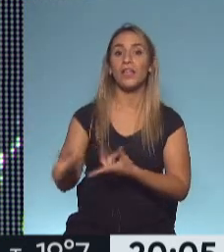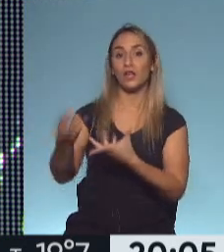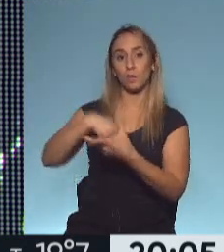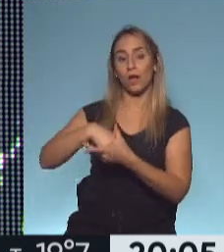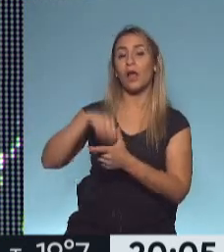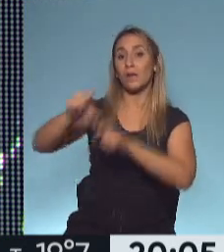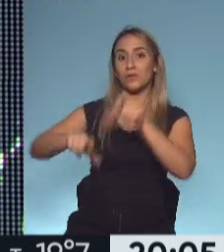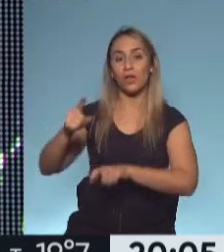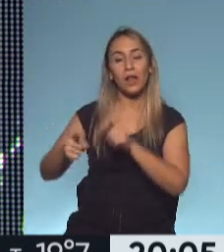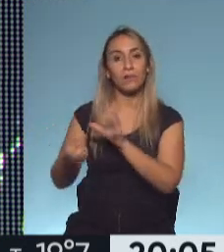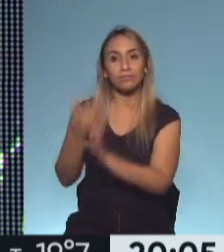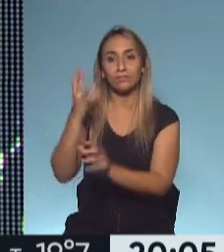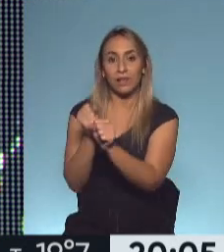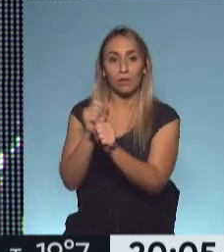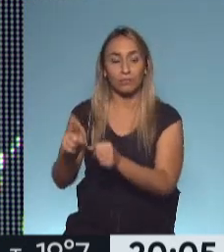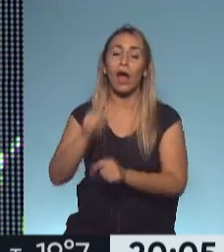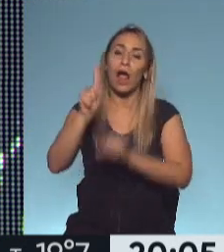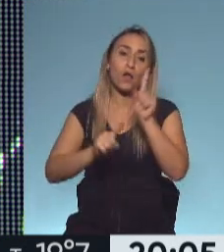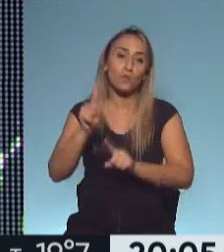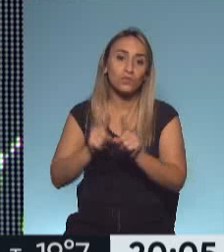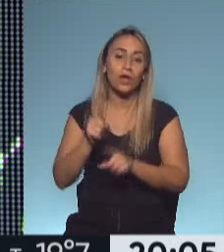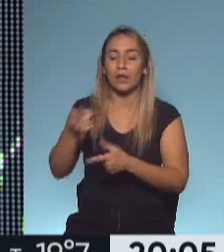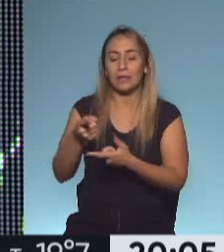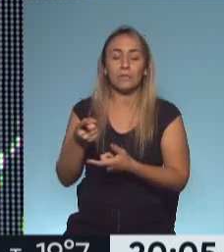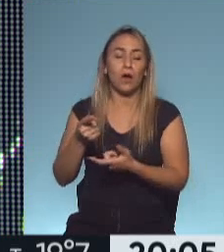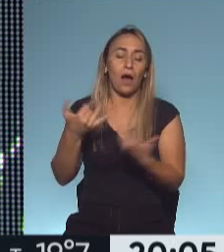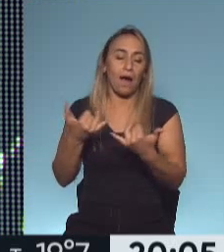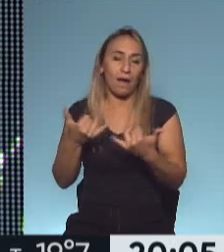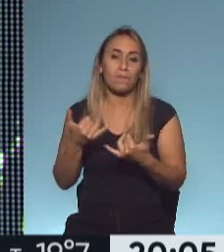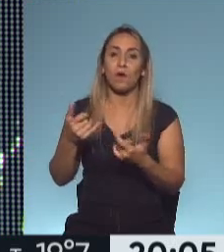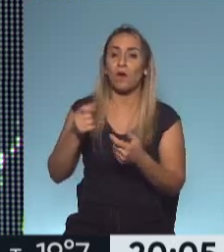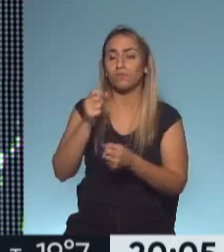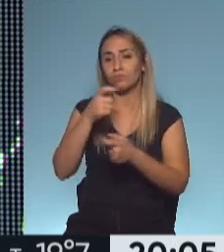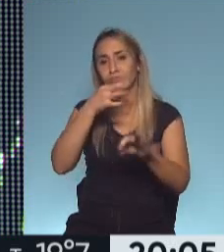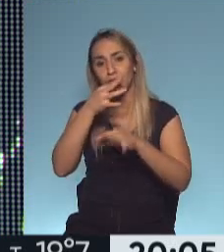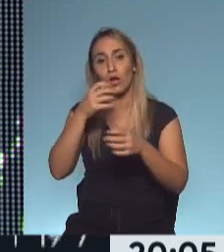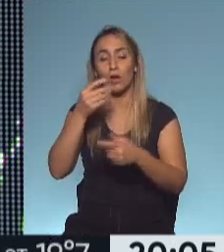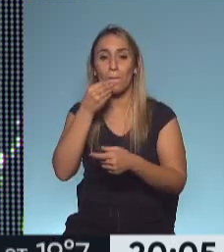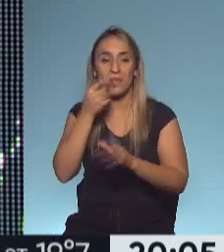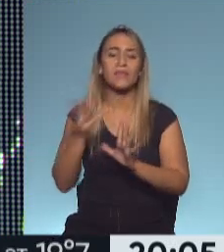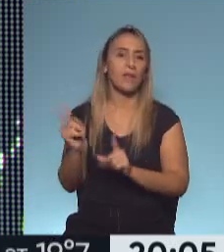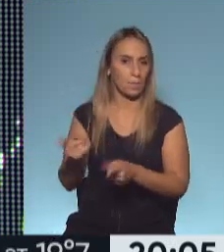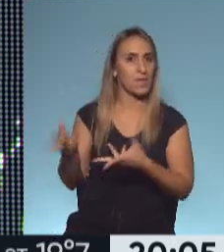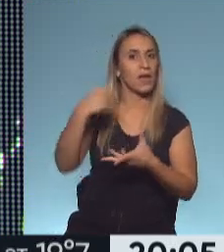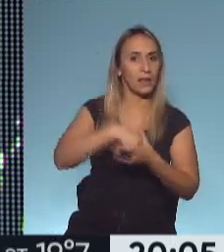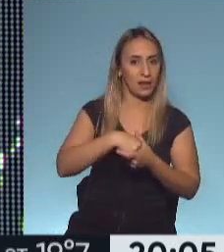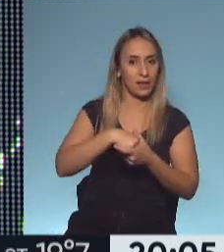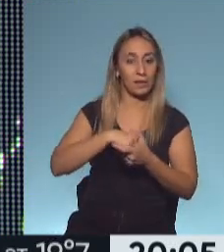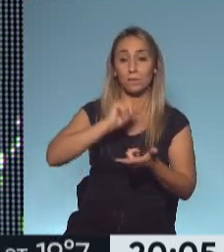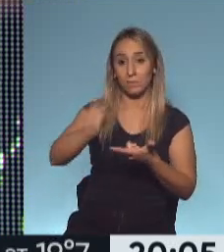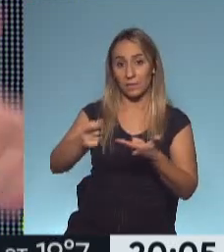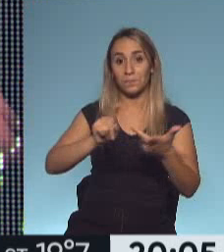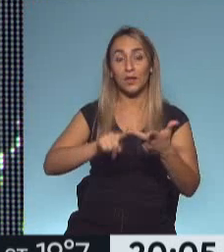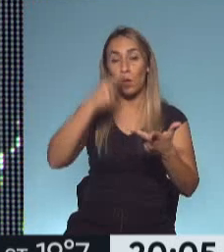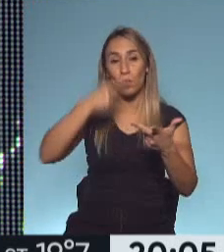emprendedores. Al que es gastronómico y tiene 2 ayudantes, es empresario, pero en realidad es un laburante de la gastronomía, se los incorporó también. Y tercero, el salario